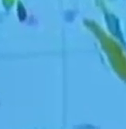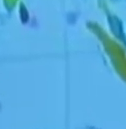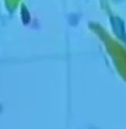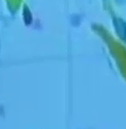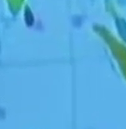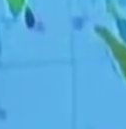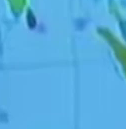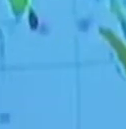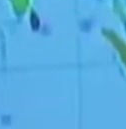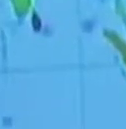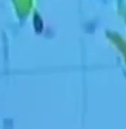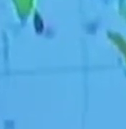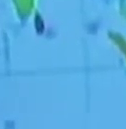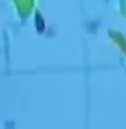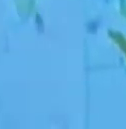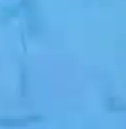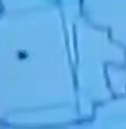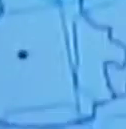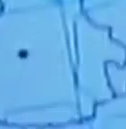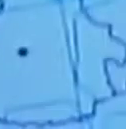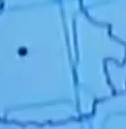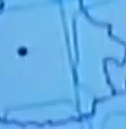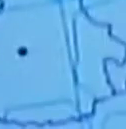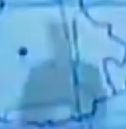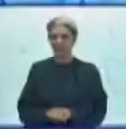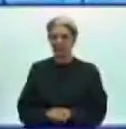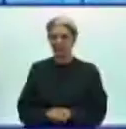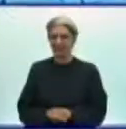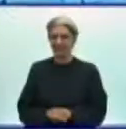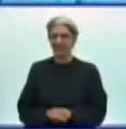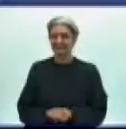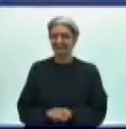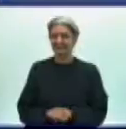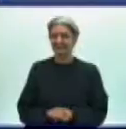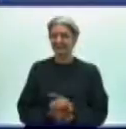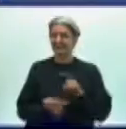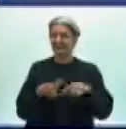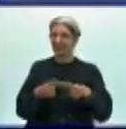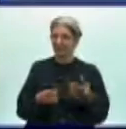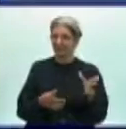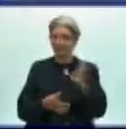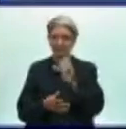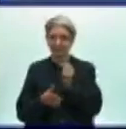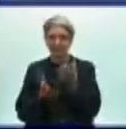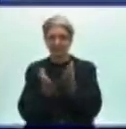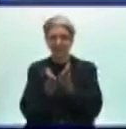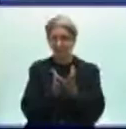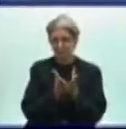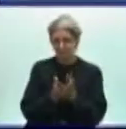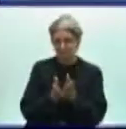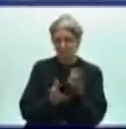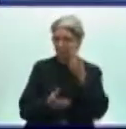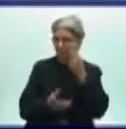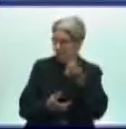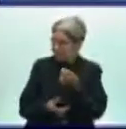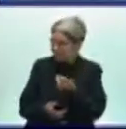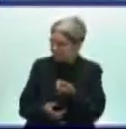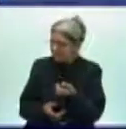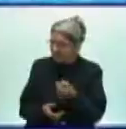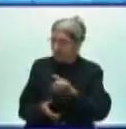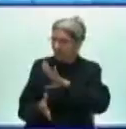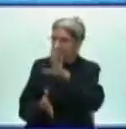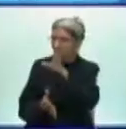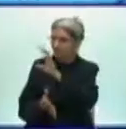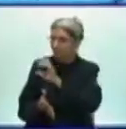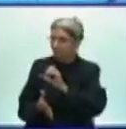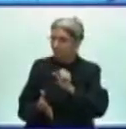dónde se encuentran, dónde están localizadas, para que ustedes después puedan hacerle todo el estudio. Mírenlo acá más de cerca, todos los países que